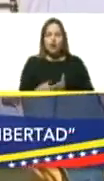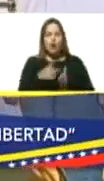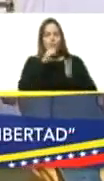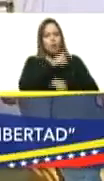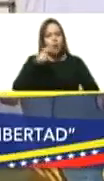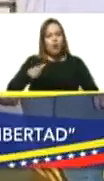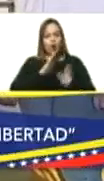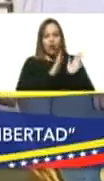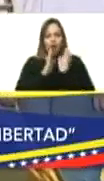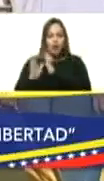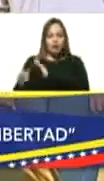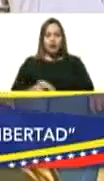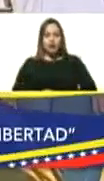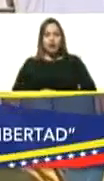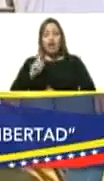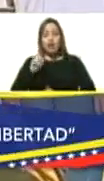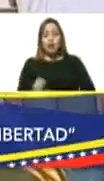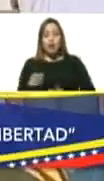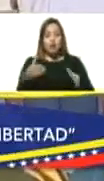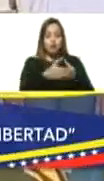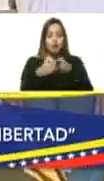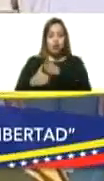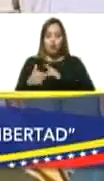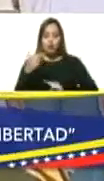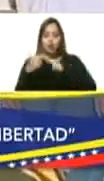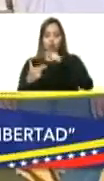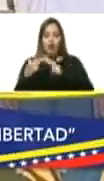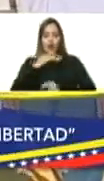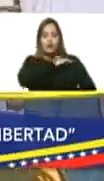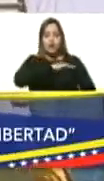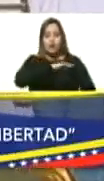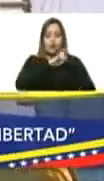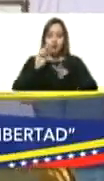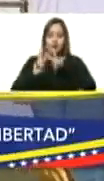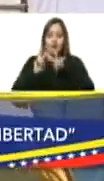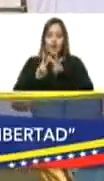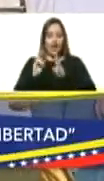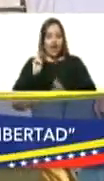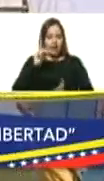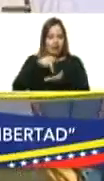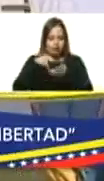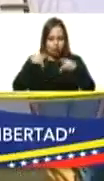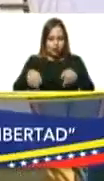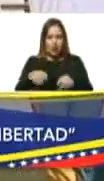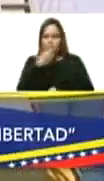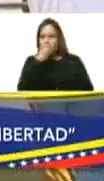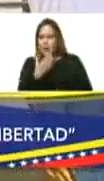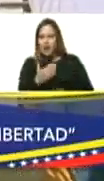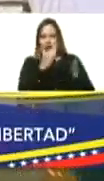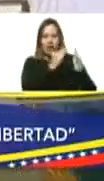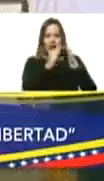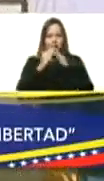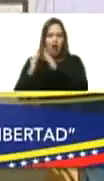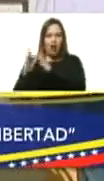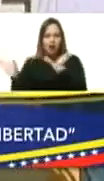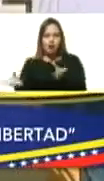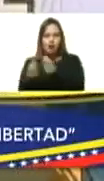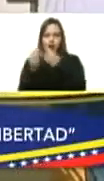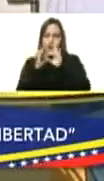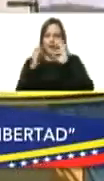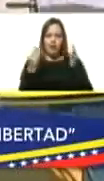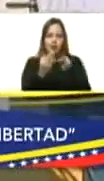todos los entes de construcción de la gran misión Vivienda Venezuela. Y aquí estamos, en esta hermosísima vivienda, junto a la